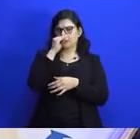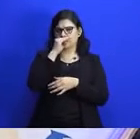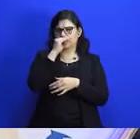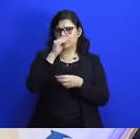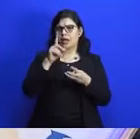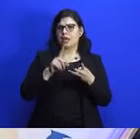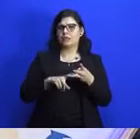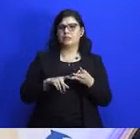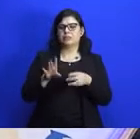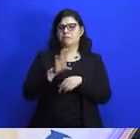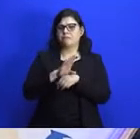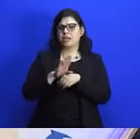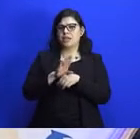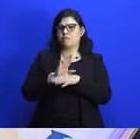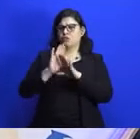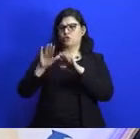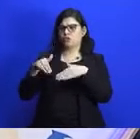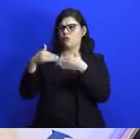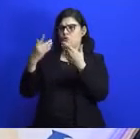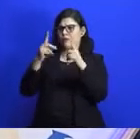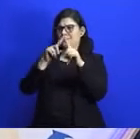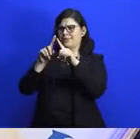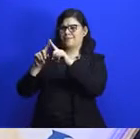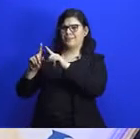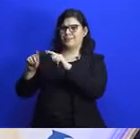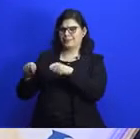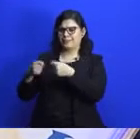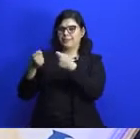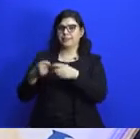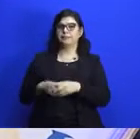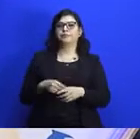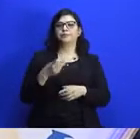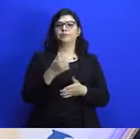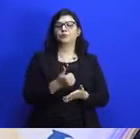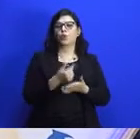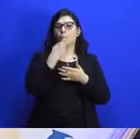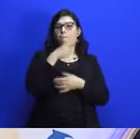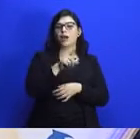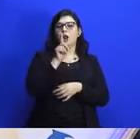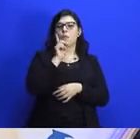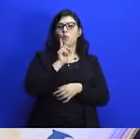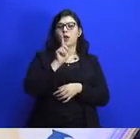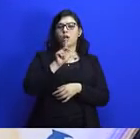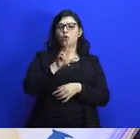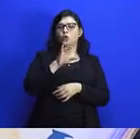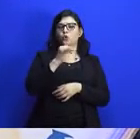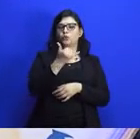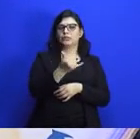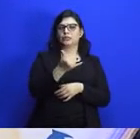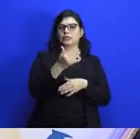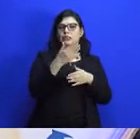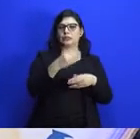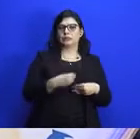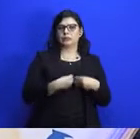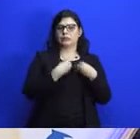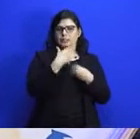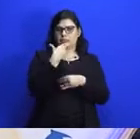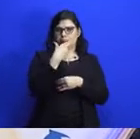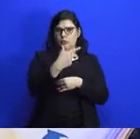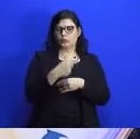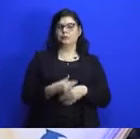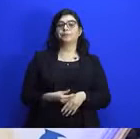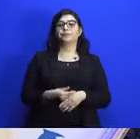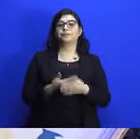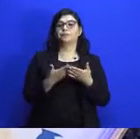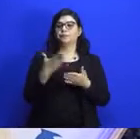fuera del club. Todo esto colabora para que Lucy y su familia puedan vivir mejor. Ahora